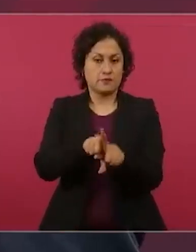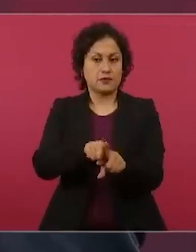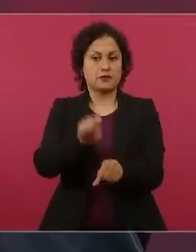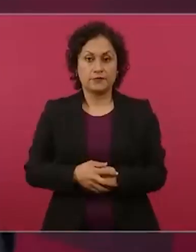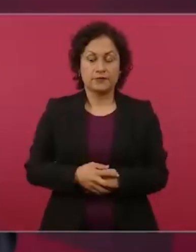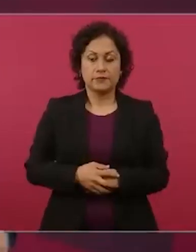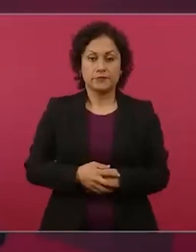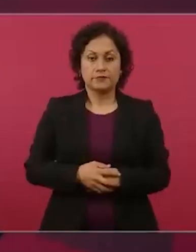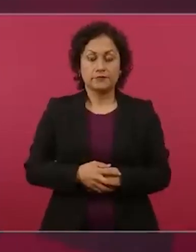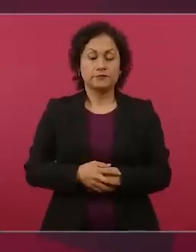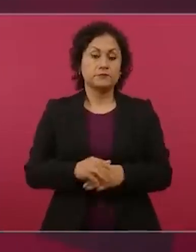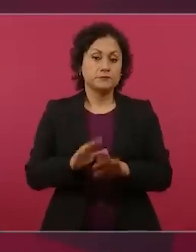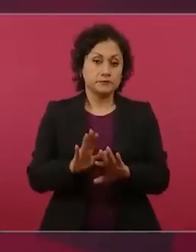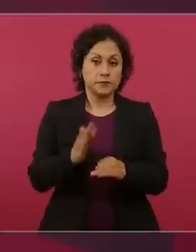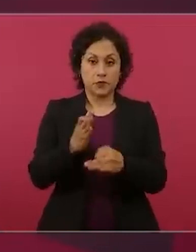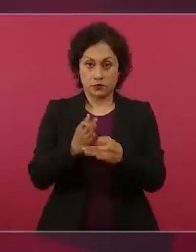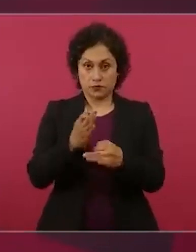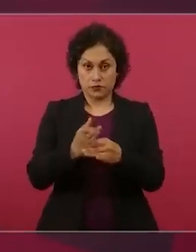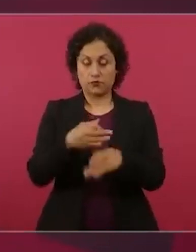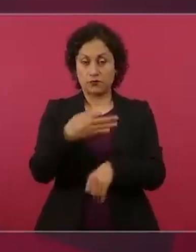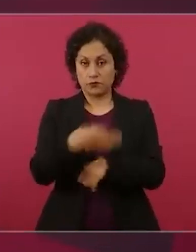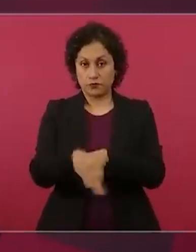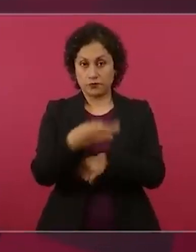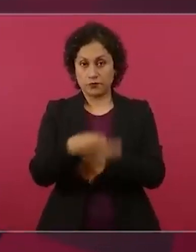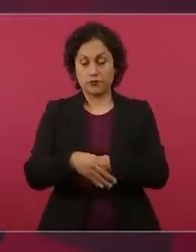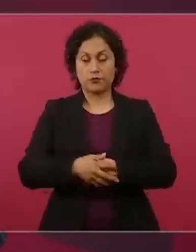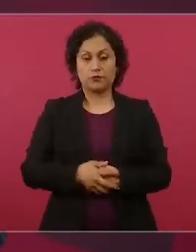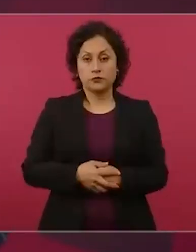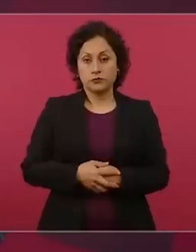Sin embargo, antes de llegar a ese punto, tienen que obtener la candidatura por parte de Morena.